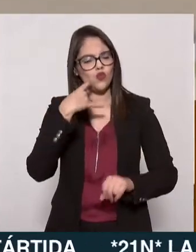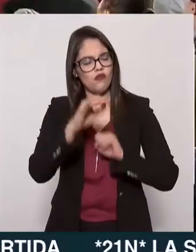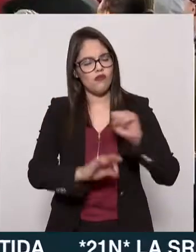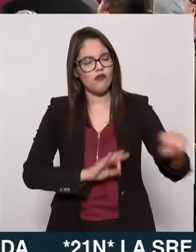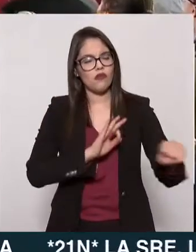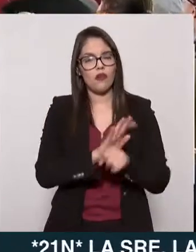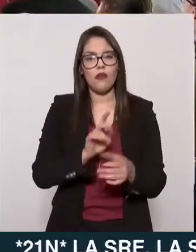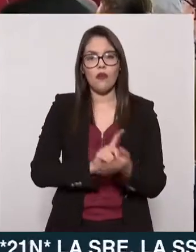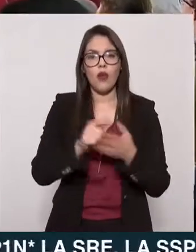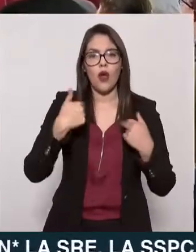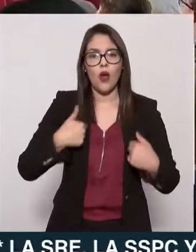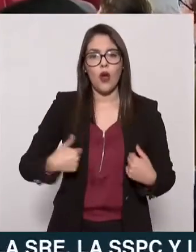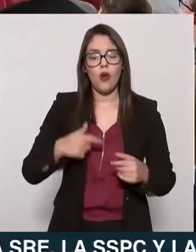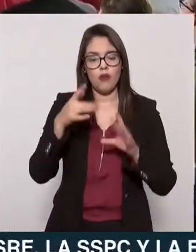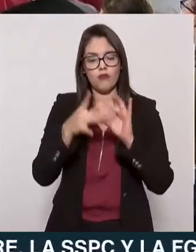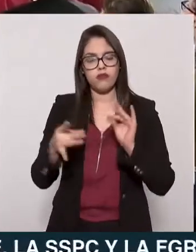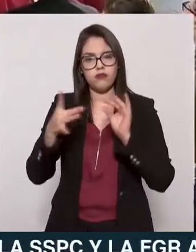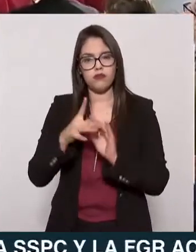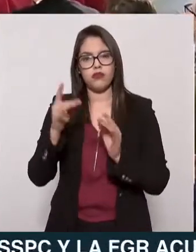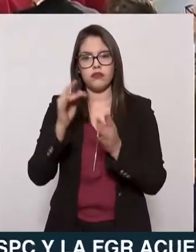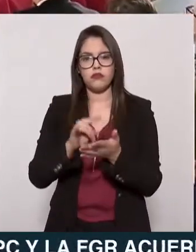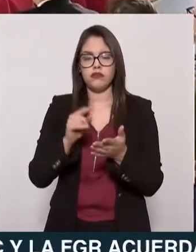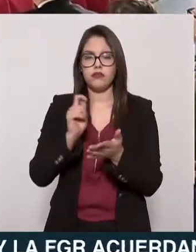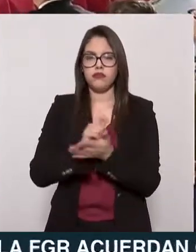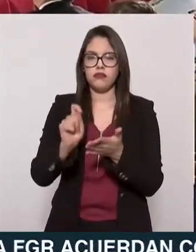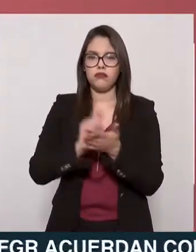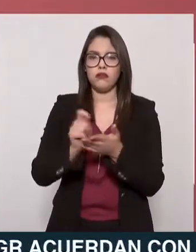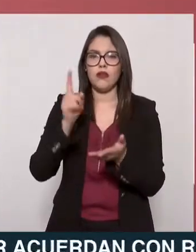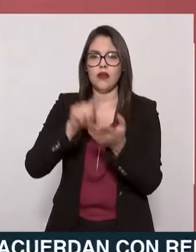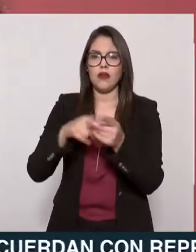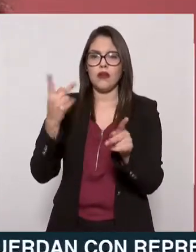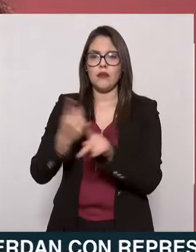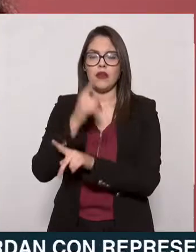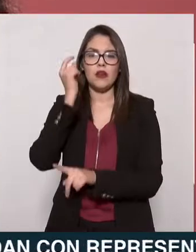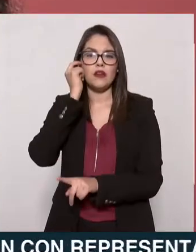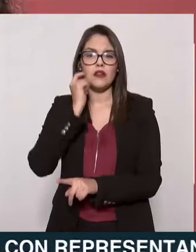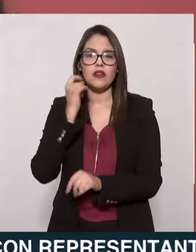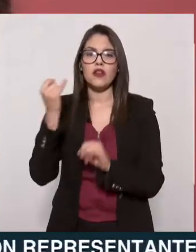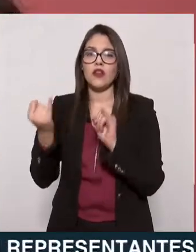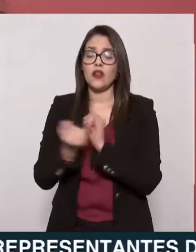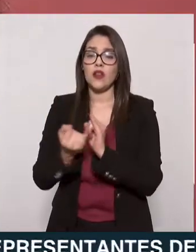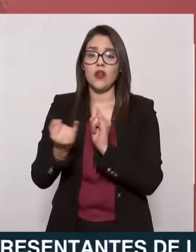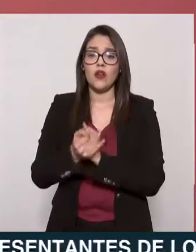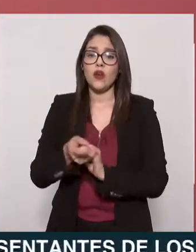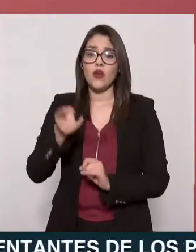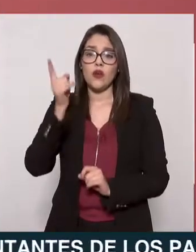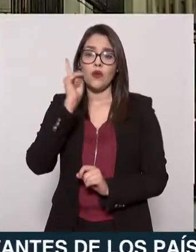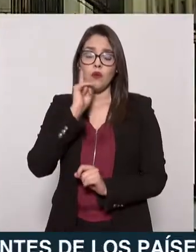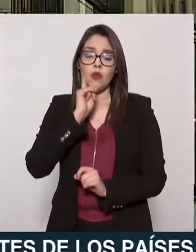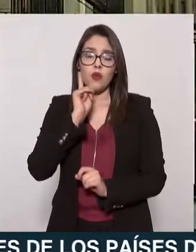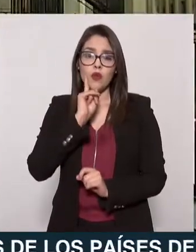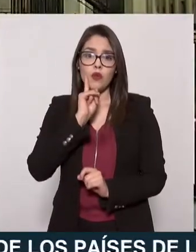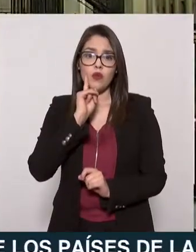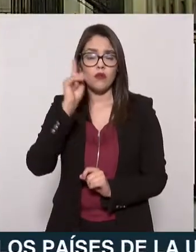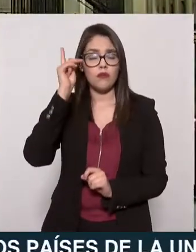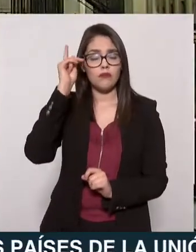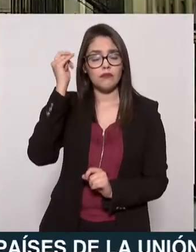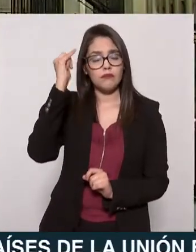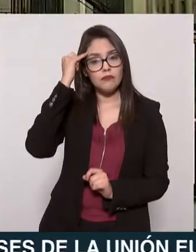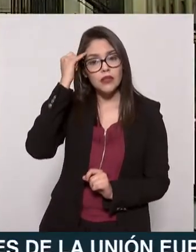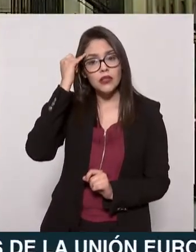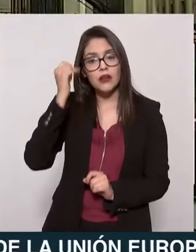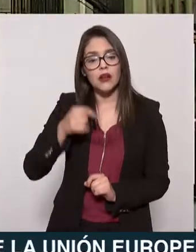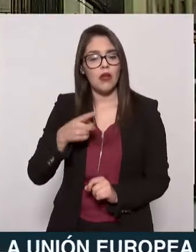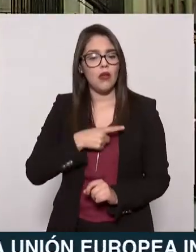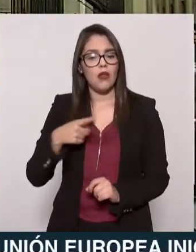humanos tras relatar y documentar violaciones cometidas en Guerrero, como la esterilización forzada de indígenas y la masacre de El